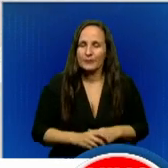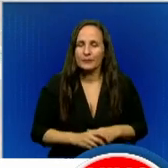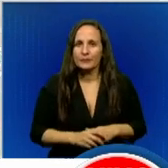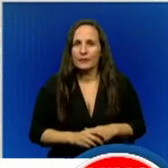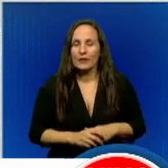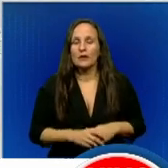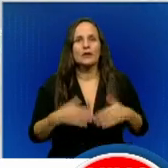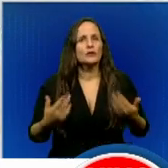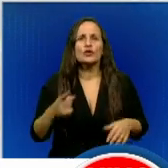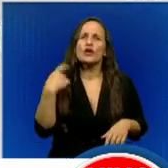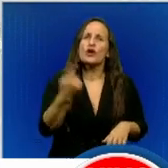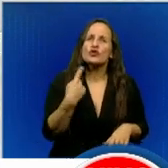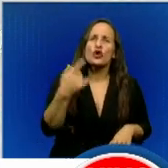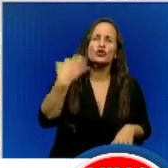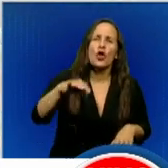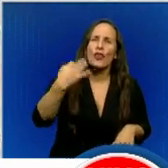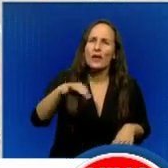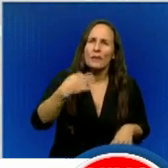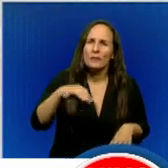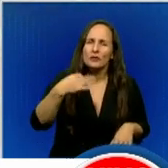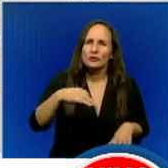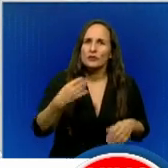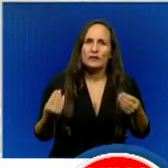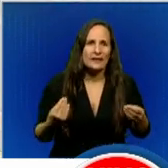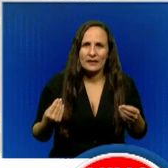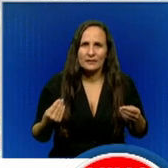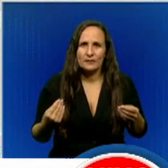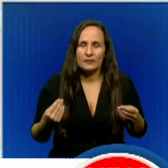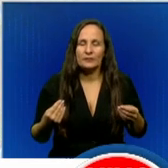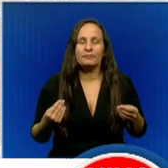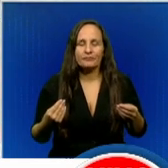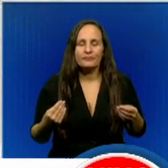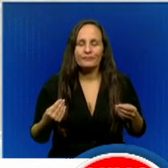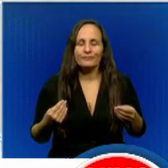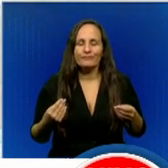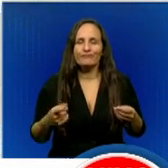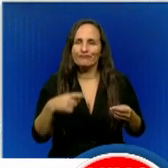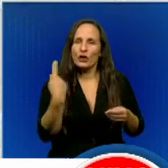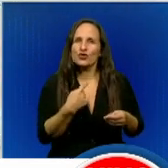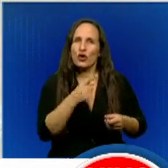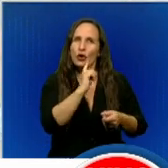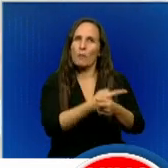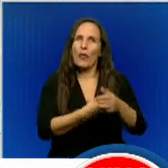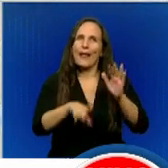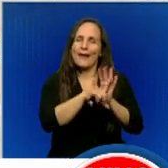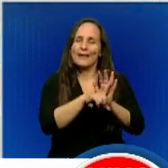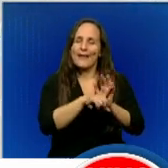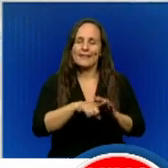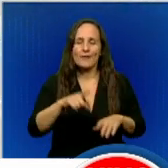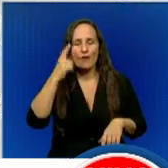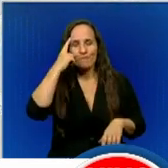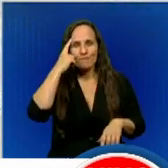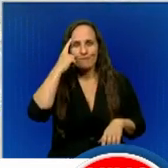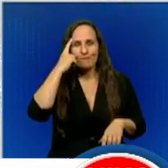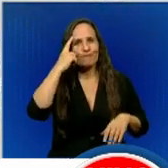qué debemos hacer entonces tomar conciencia desde el poder legislativo en poner todo